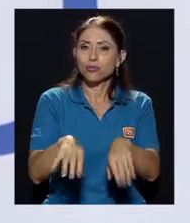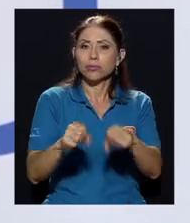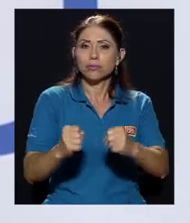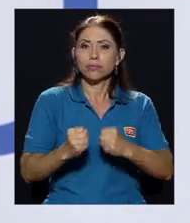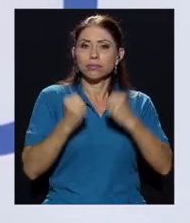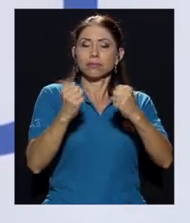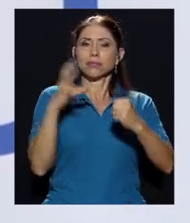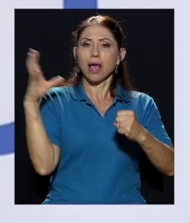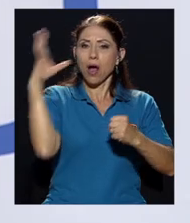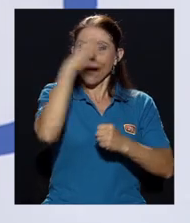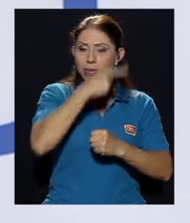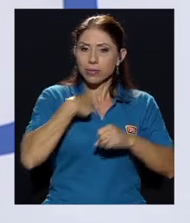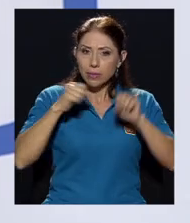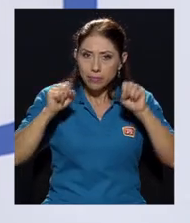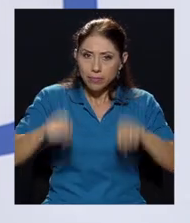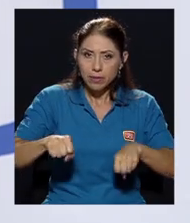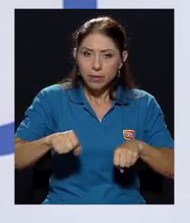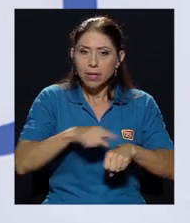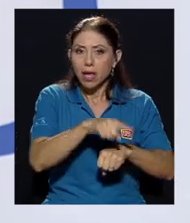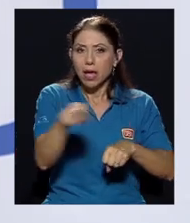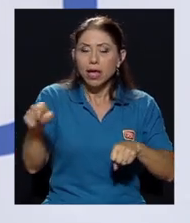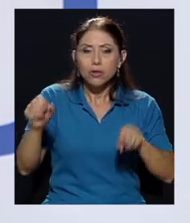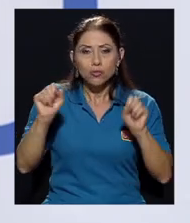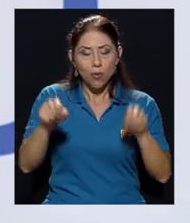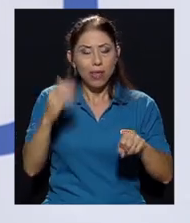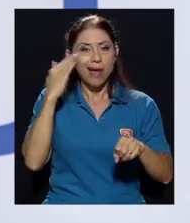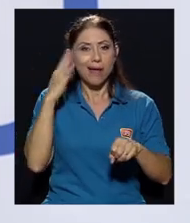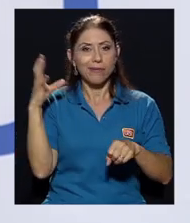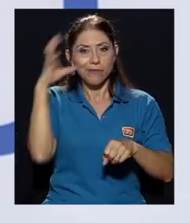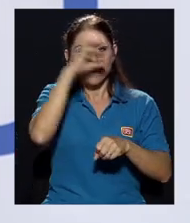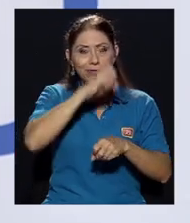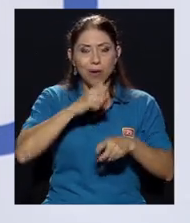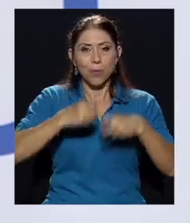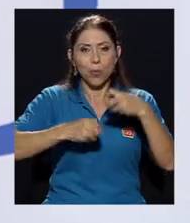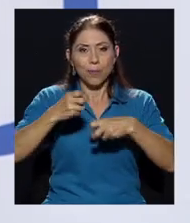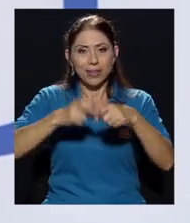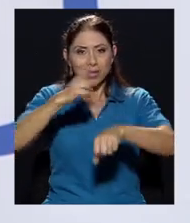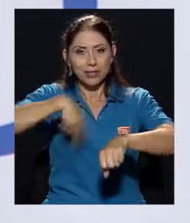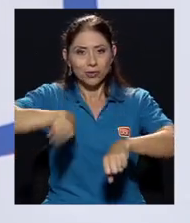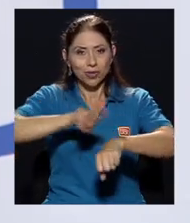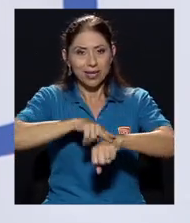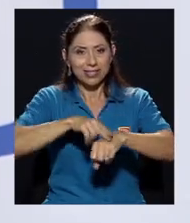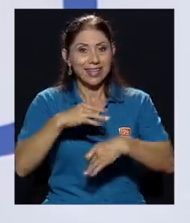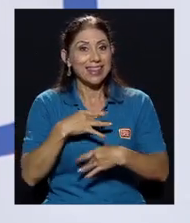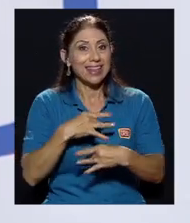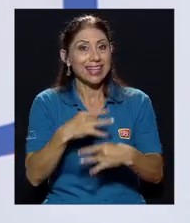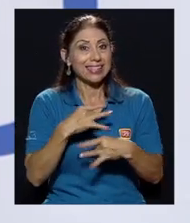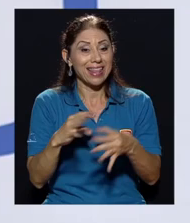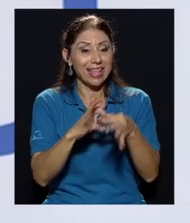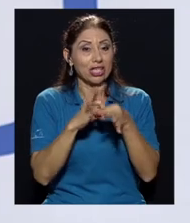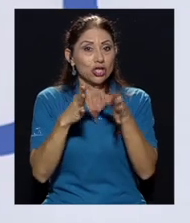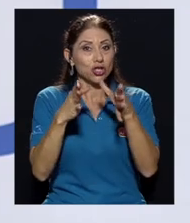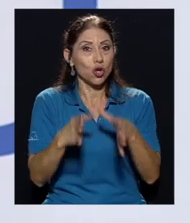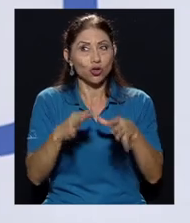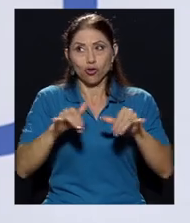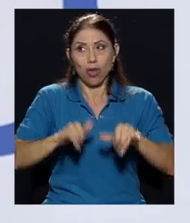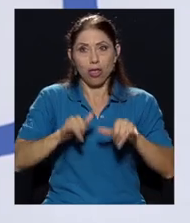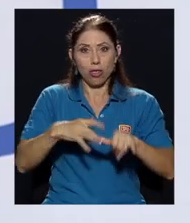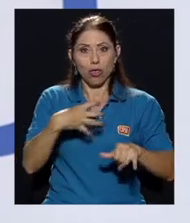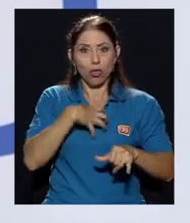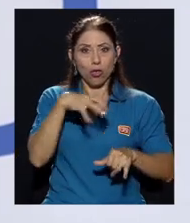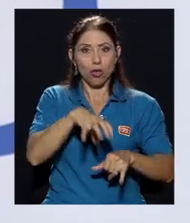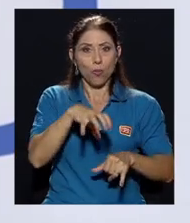capacidades y de involucrarlos también con las problemáticas nacionales por eso para nosotros es muy interesante tener socios locales no solo